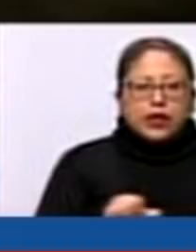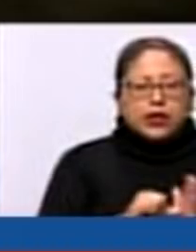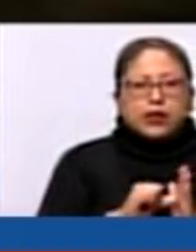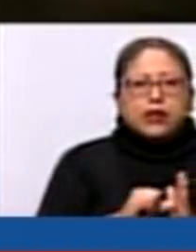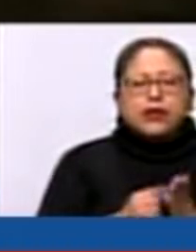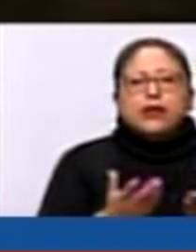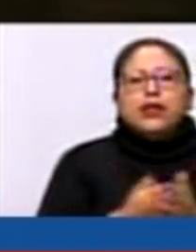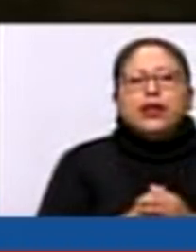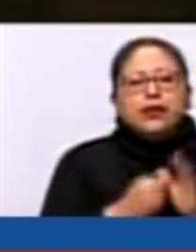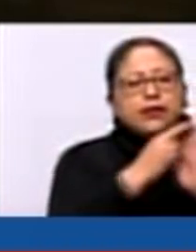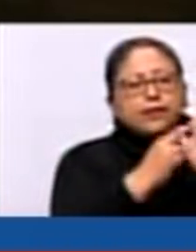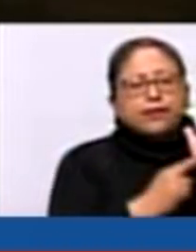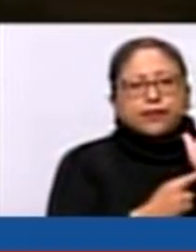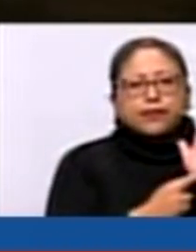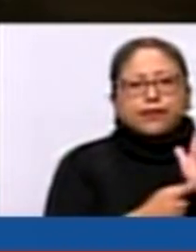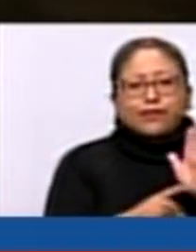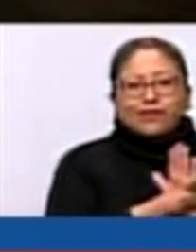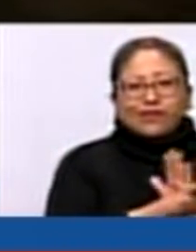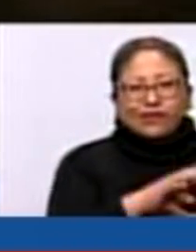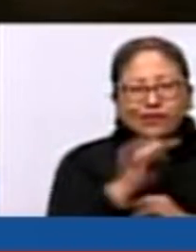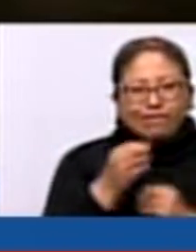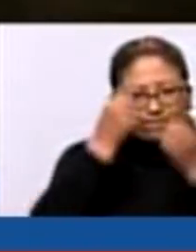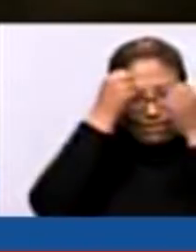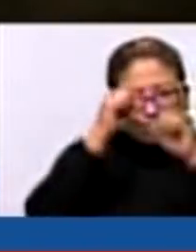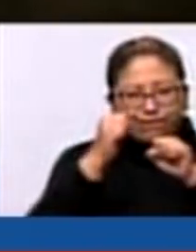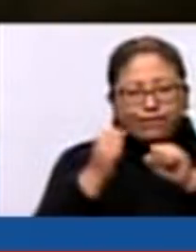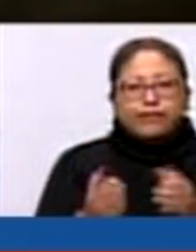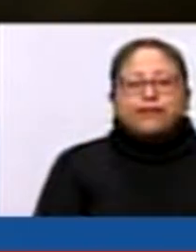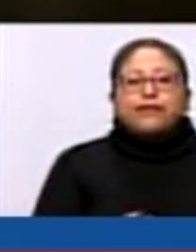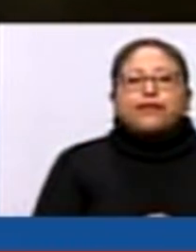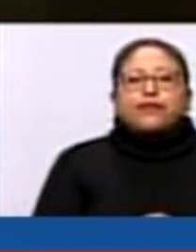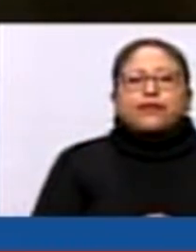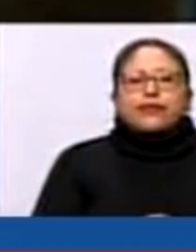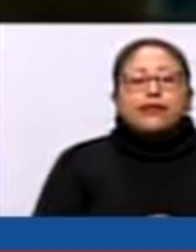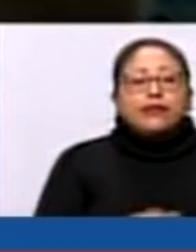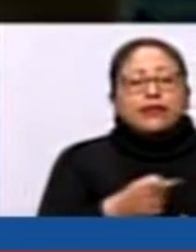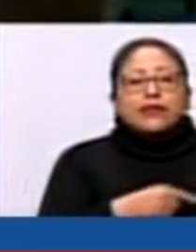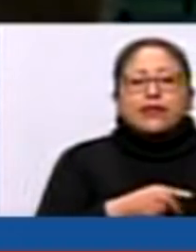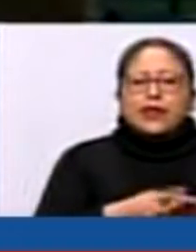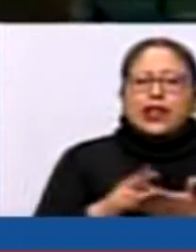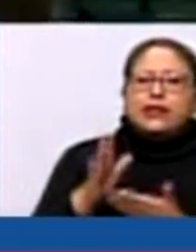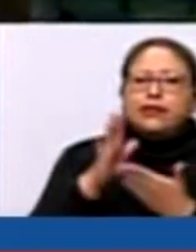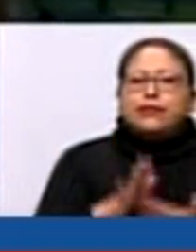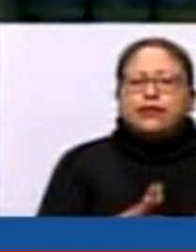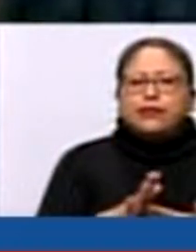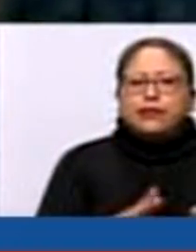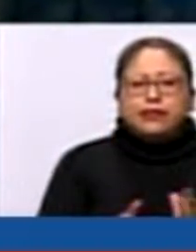del reglamento a la Ley 400. Con estas vulneraciones